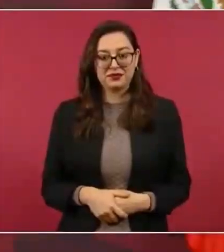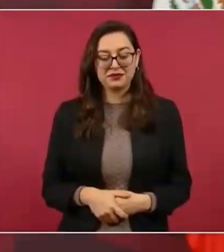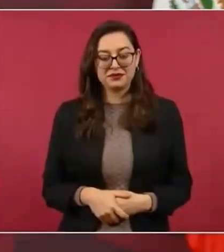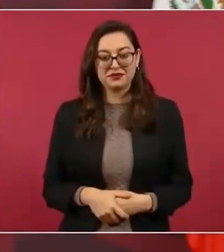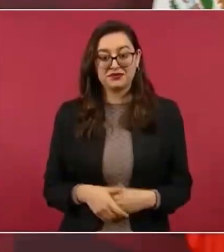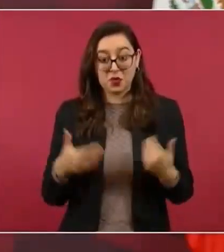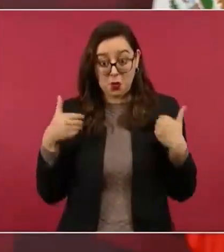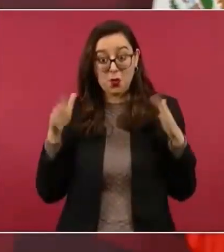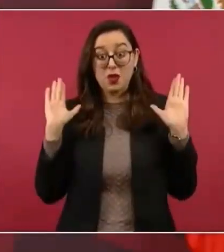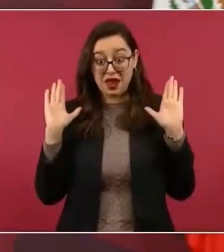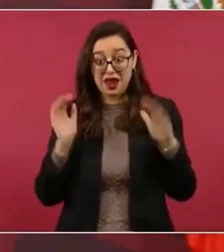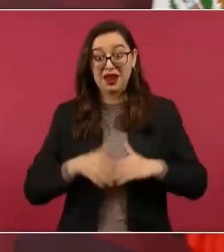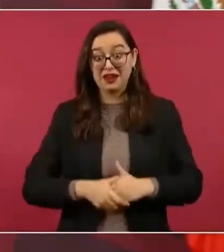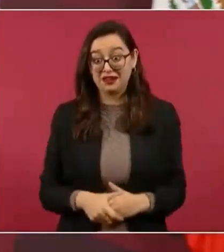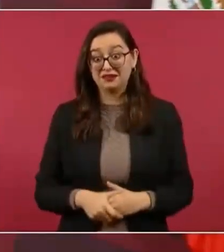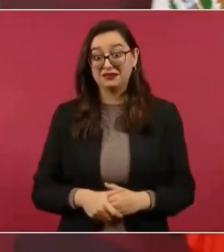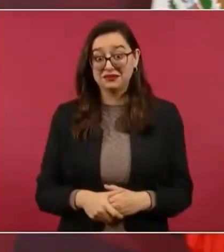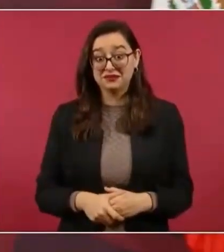porque